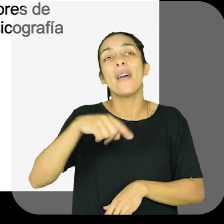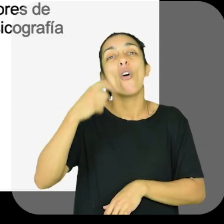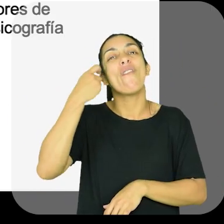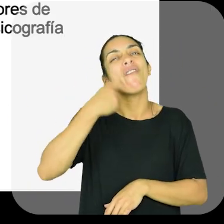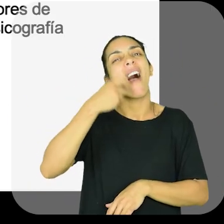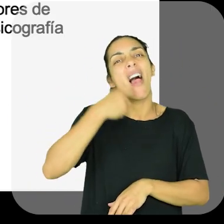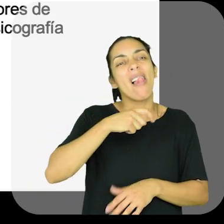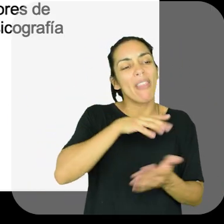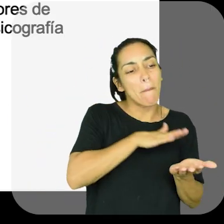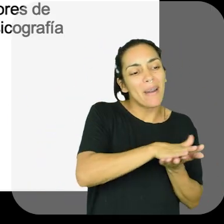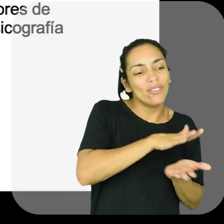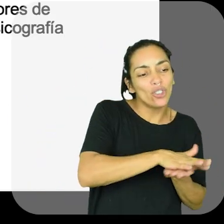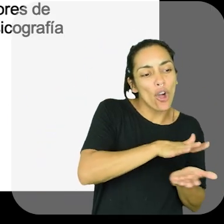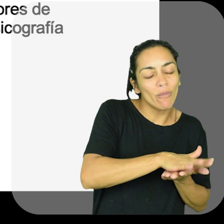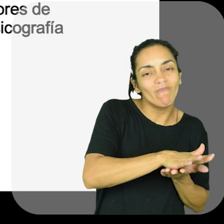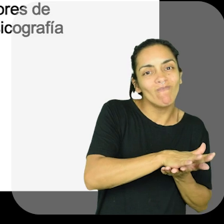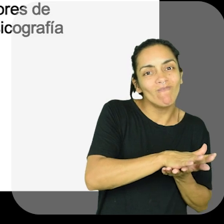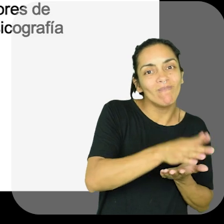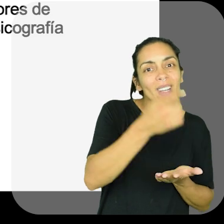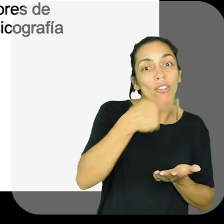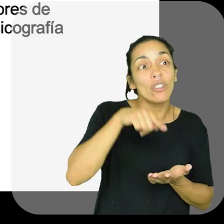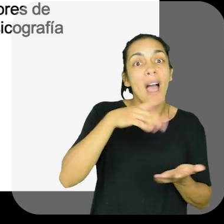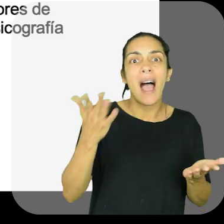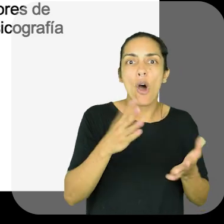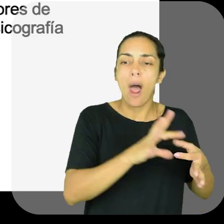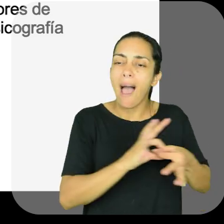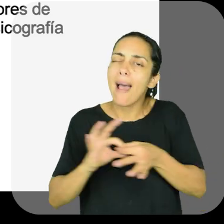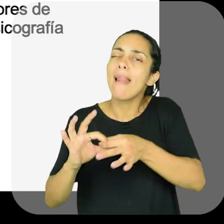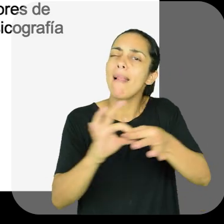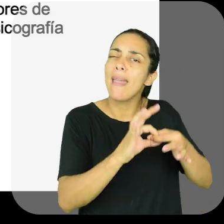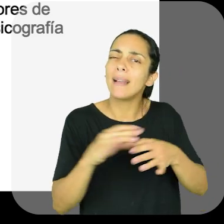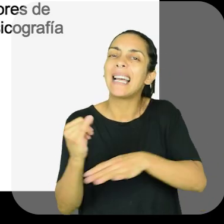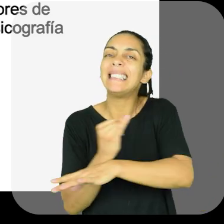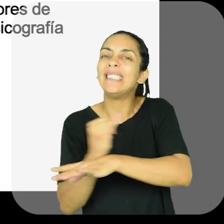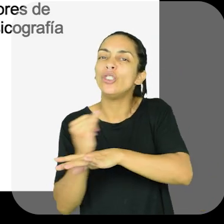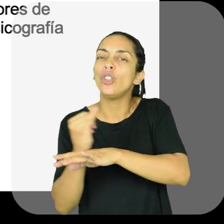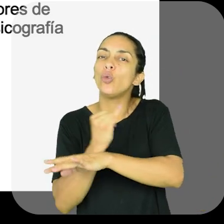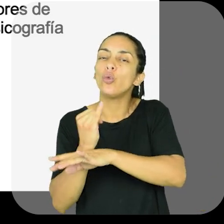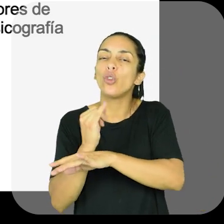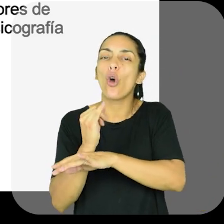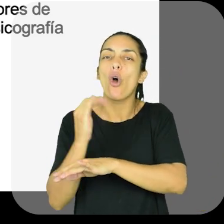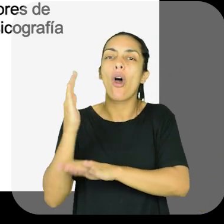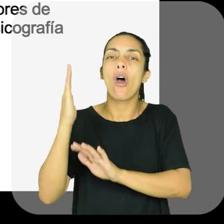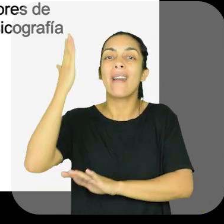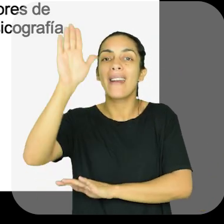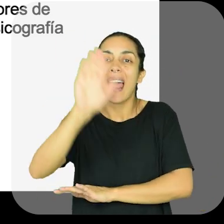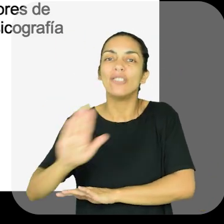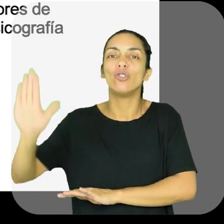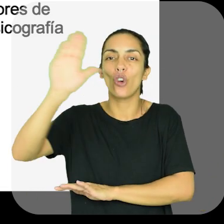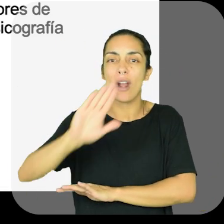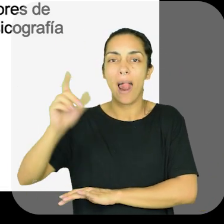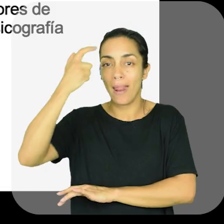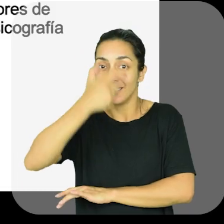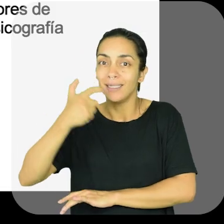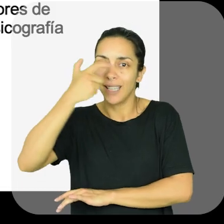Entonces, ahí se está generando una alianza con el Instituto Nacional para Ciegos, se llama el INSI, y lo que estamos